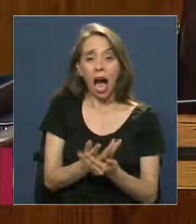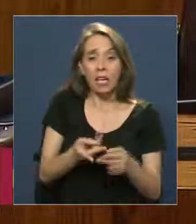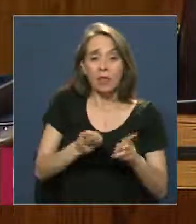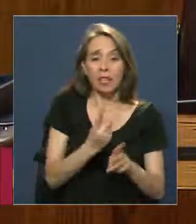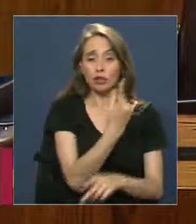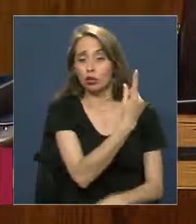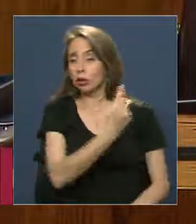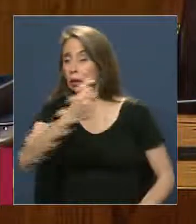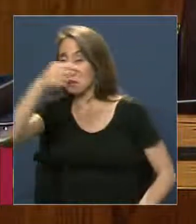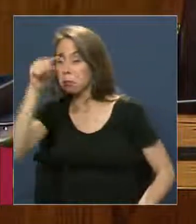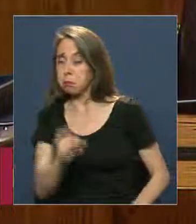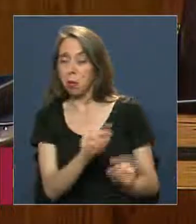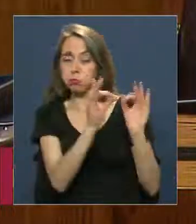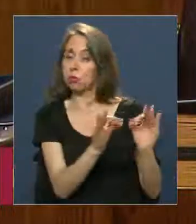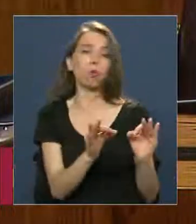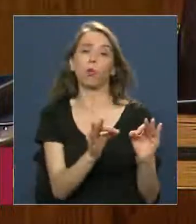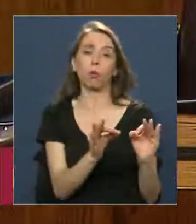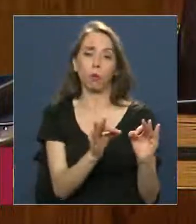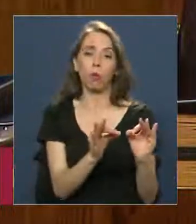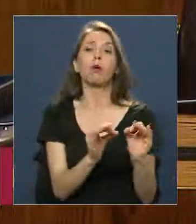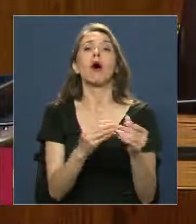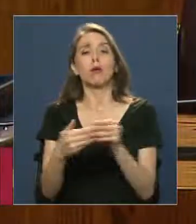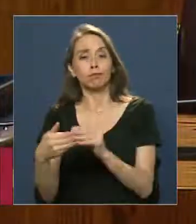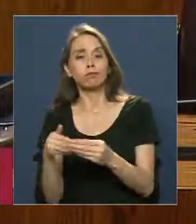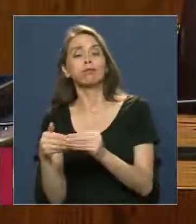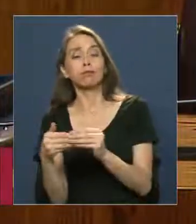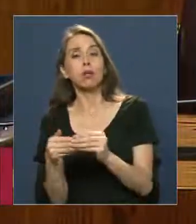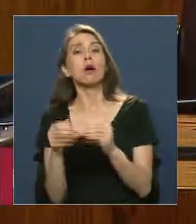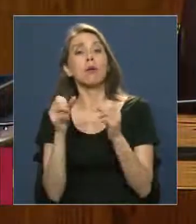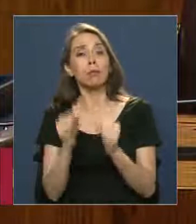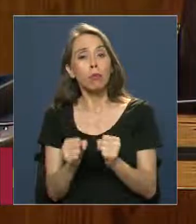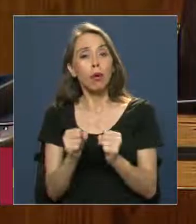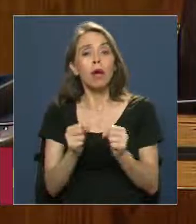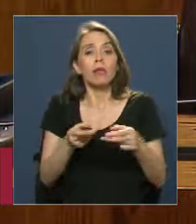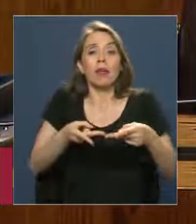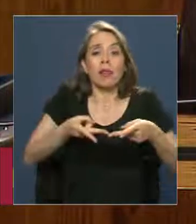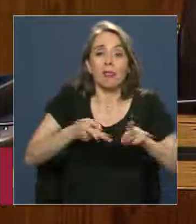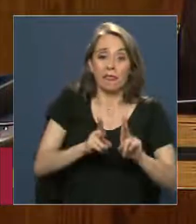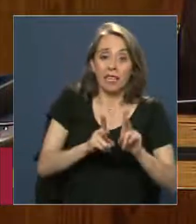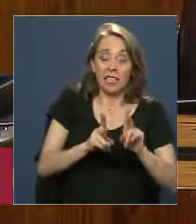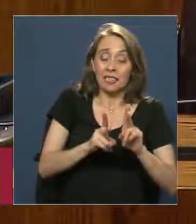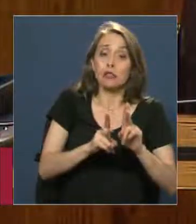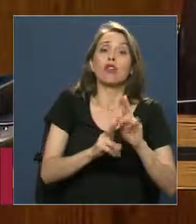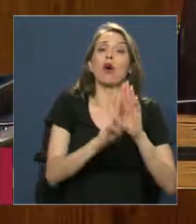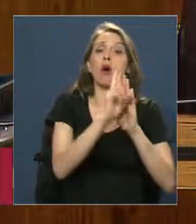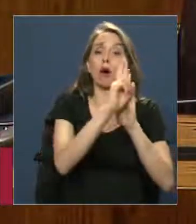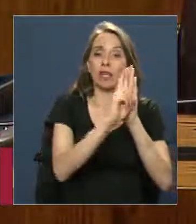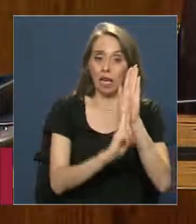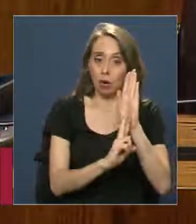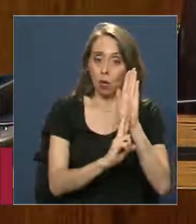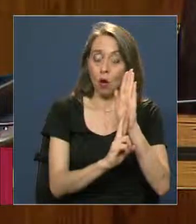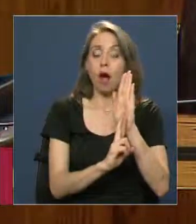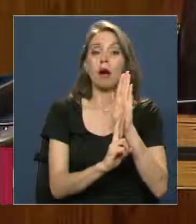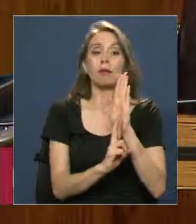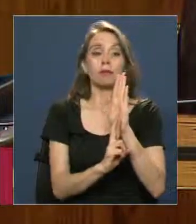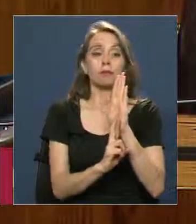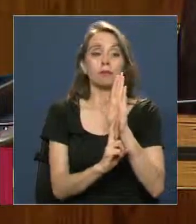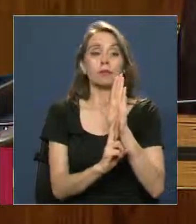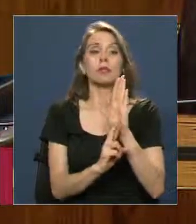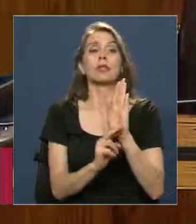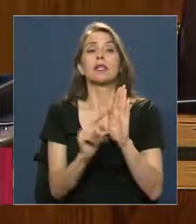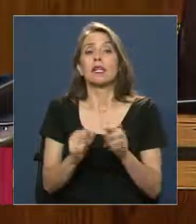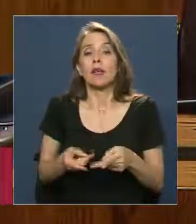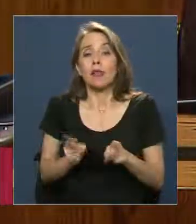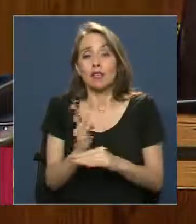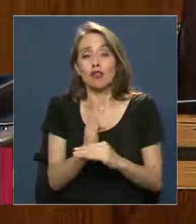puede este ser regulado. Pero lo importante es que cualquier regulación que tenga derechos tan fundamentales